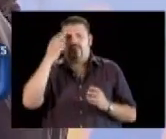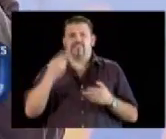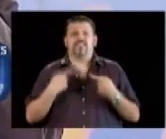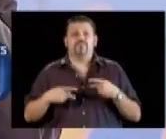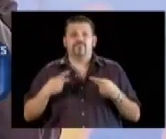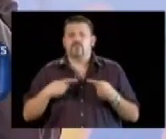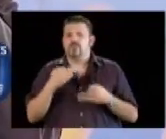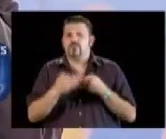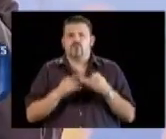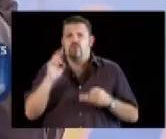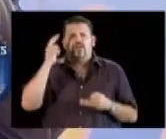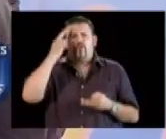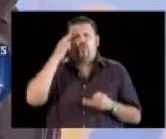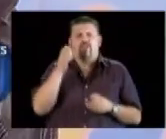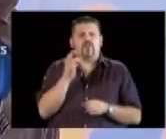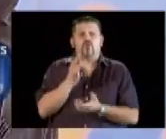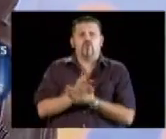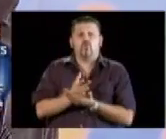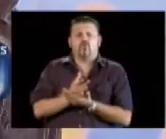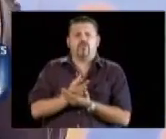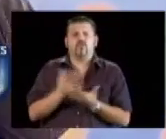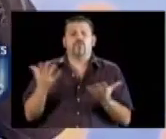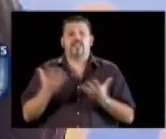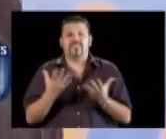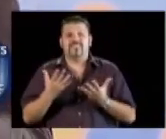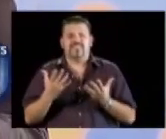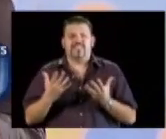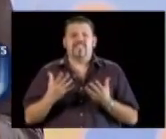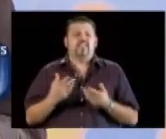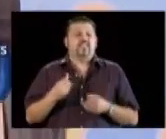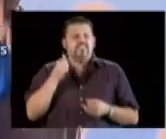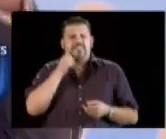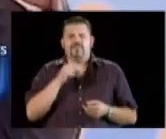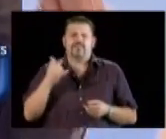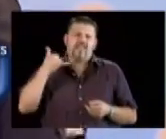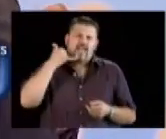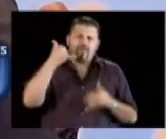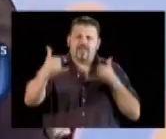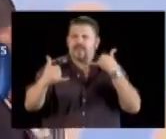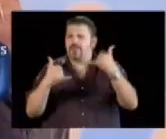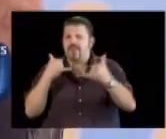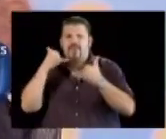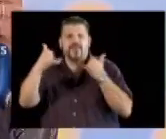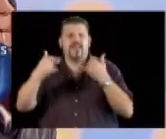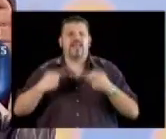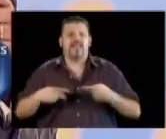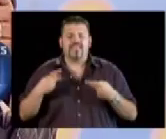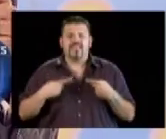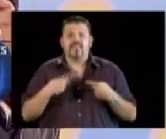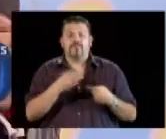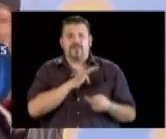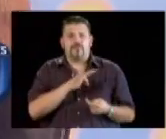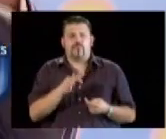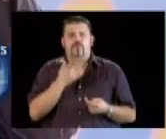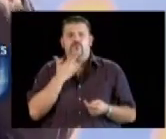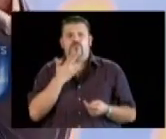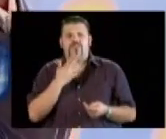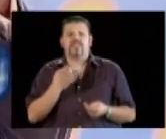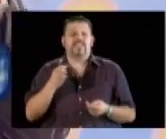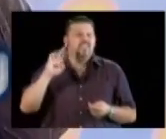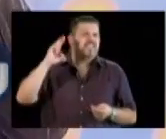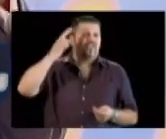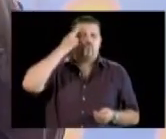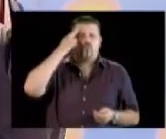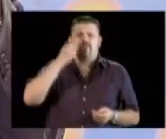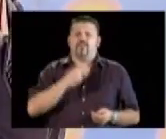lo único que tienen que hacer es tener el deseo ardiente, echar un telefonazo con la gente que los invitó a empezar de inmediato. Y que